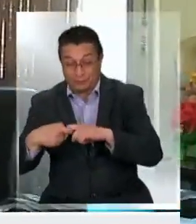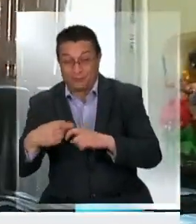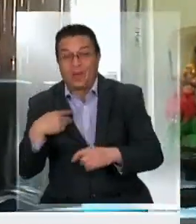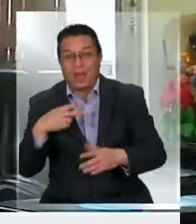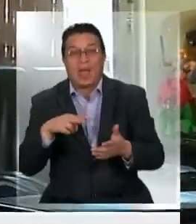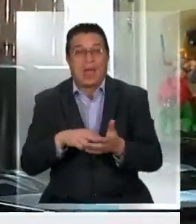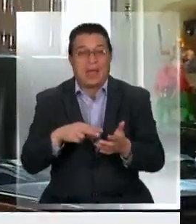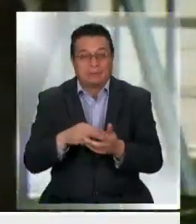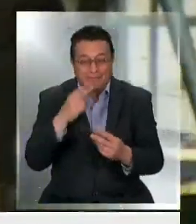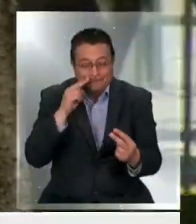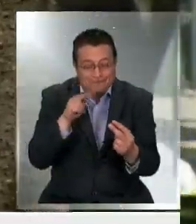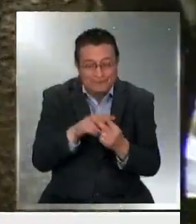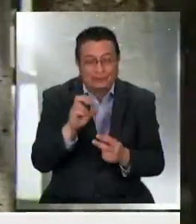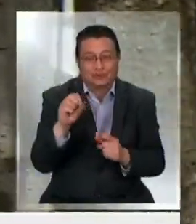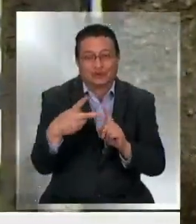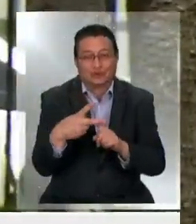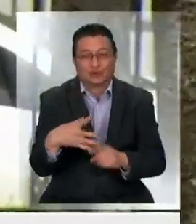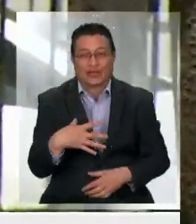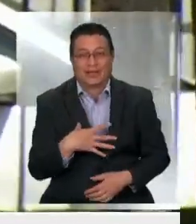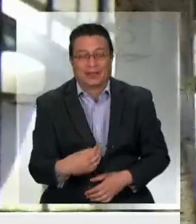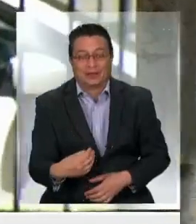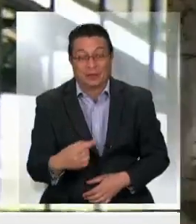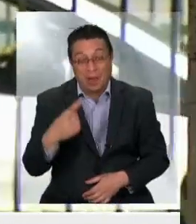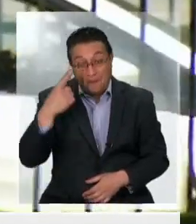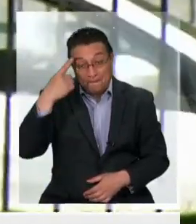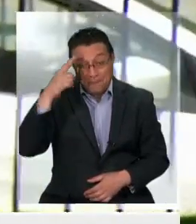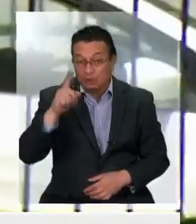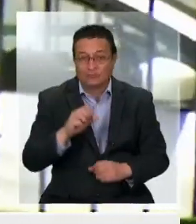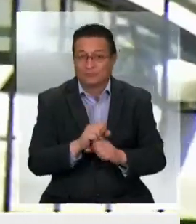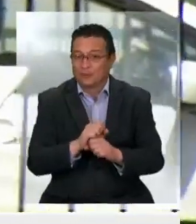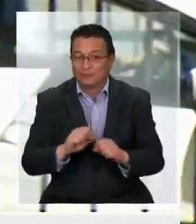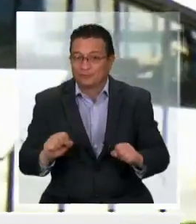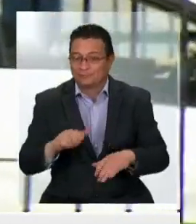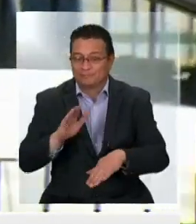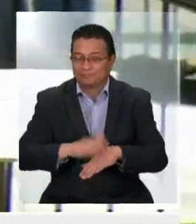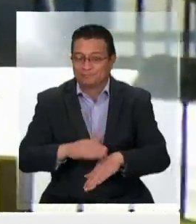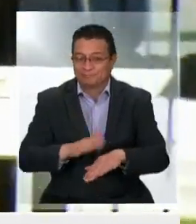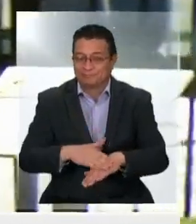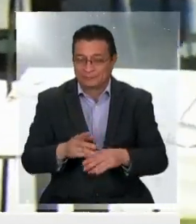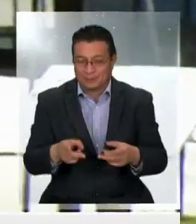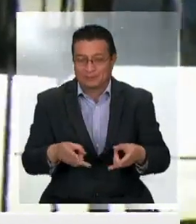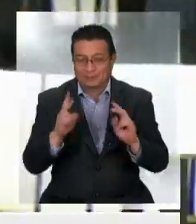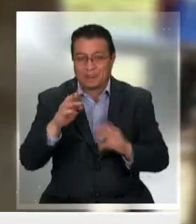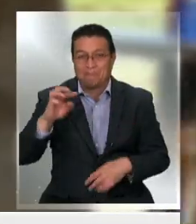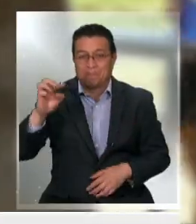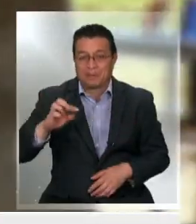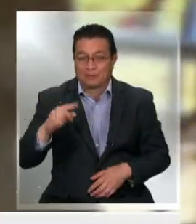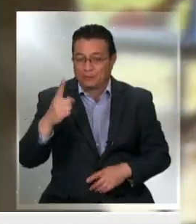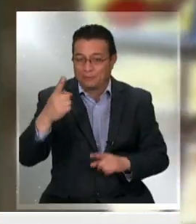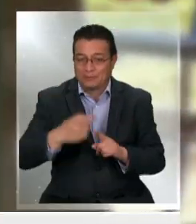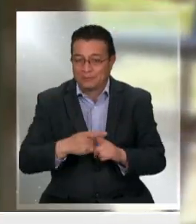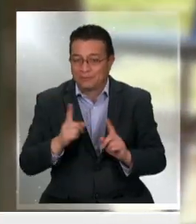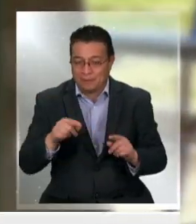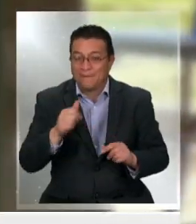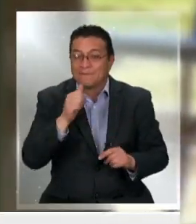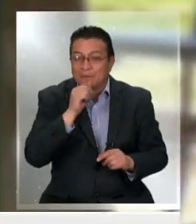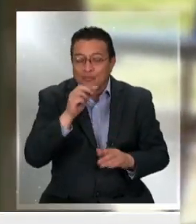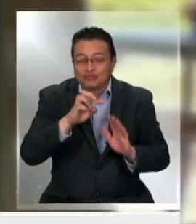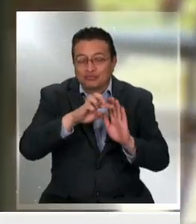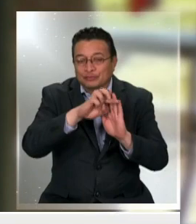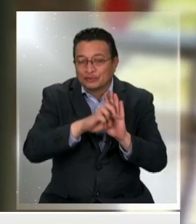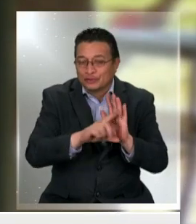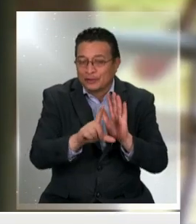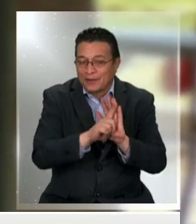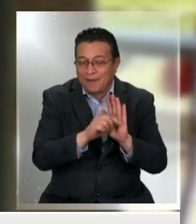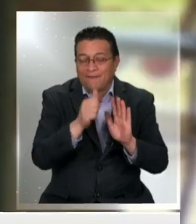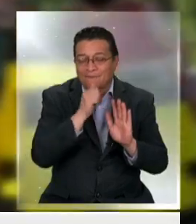conocer a su segundo hijo. Sin embargo, él no podrá gozar del permiso obligatorio para padres de 1 mes, ya que se trata recién de un proyecto que